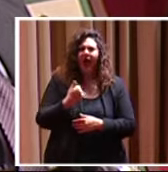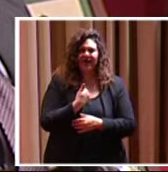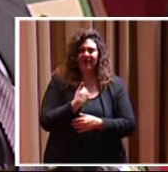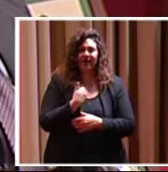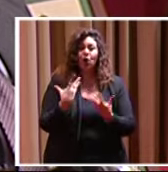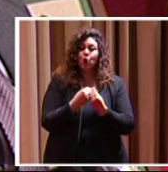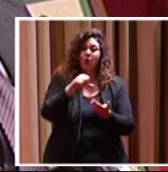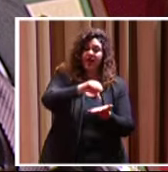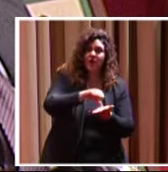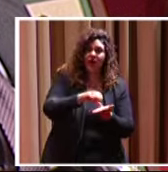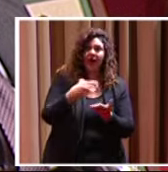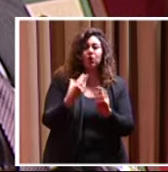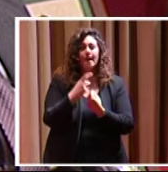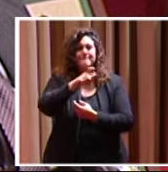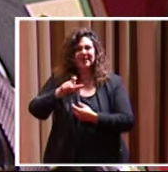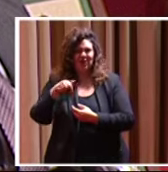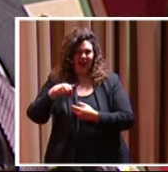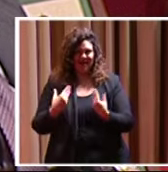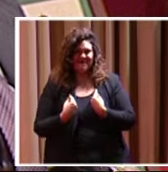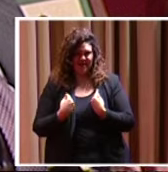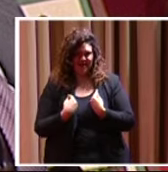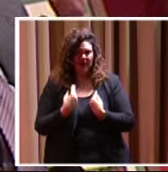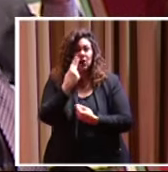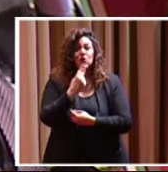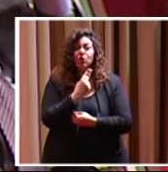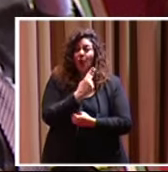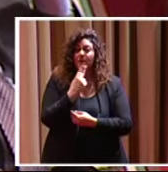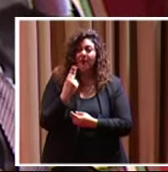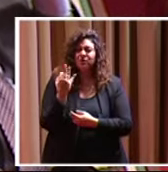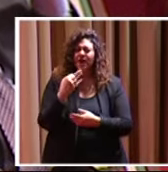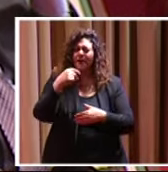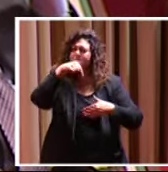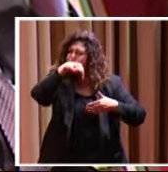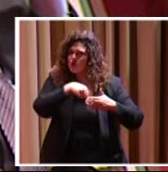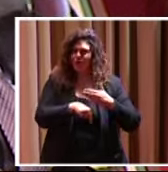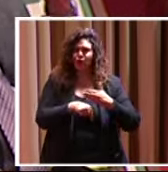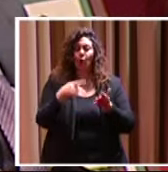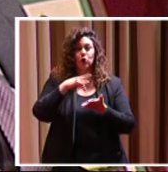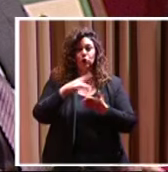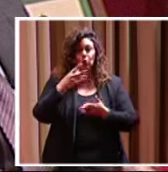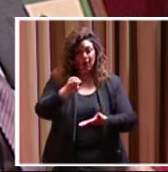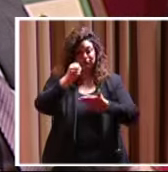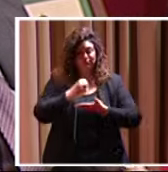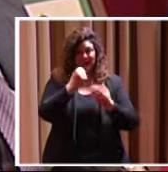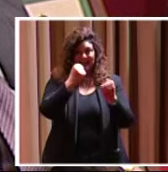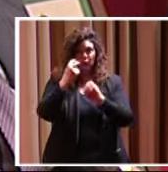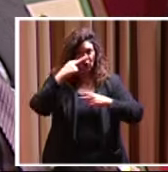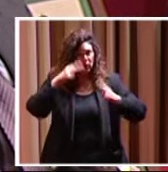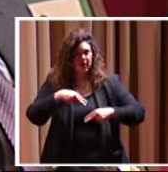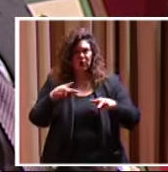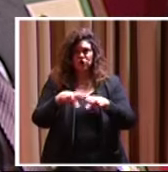nuestros conciudadanos. Pero ese compromiso debe ser más profundo cuando se recibe un reconocimiento institucional o